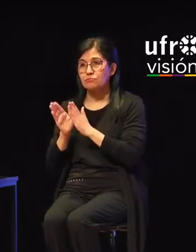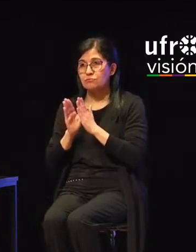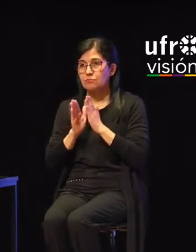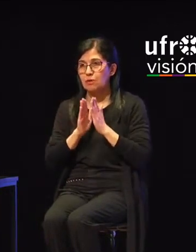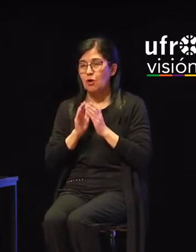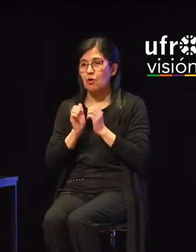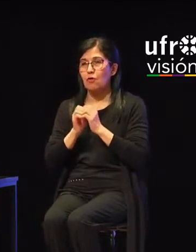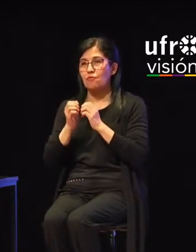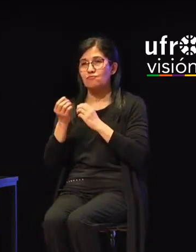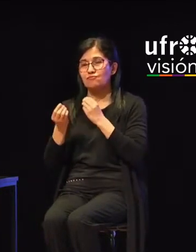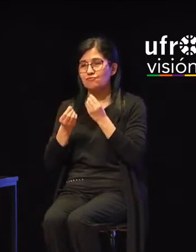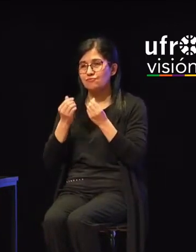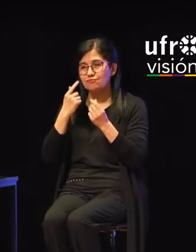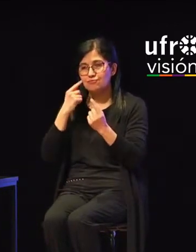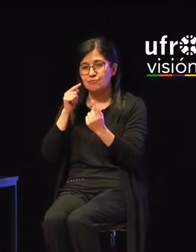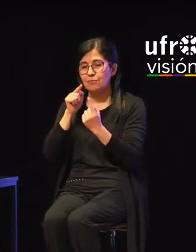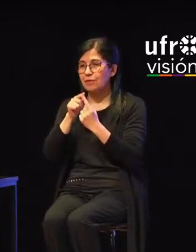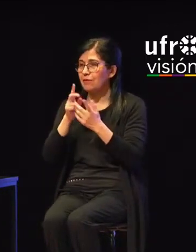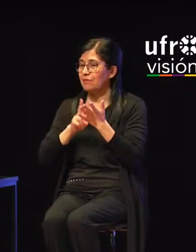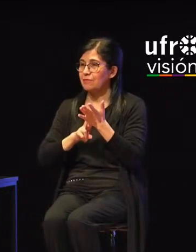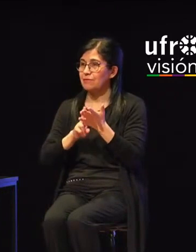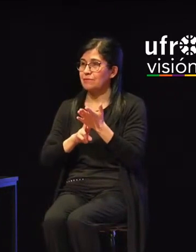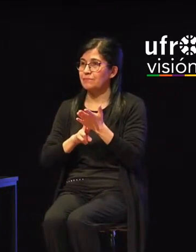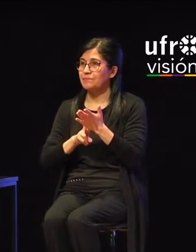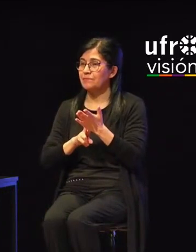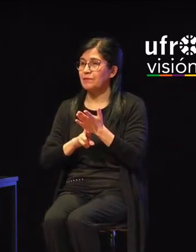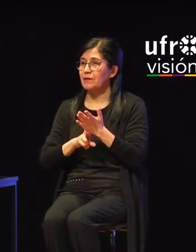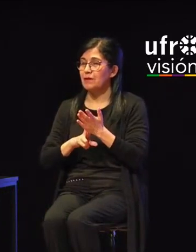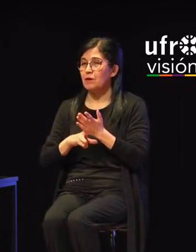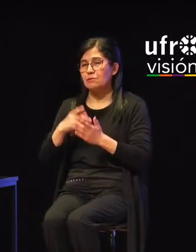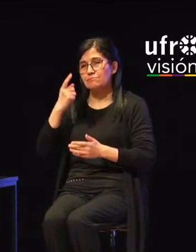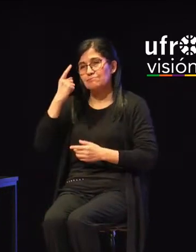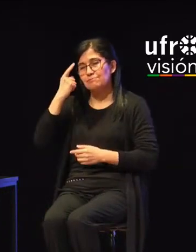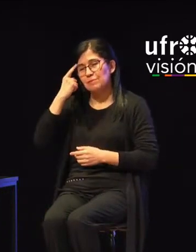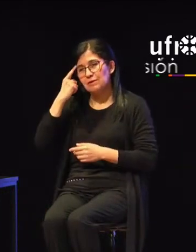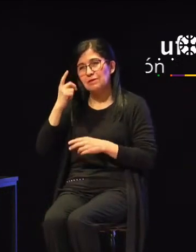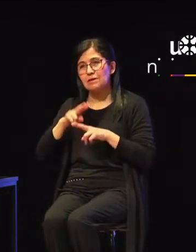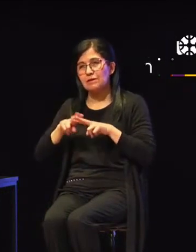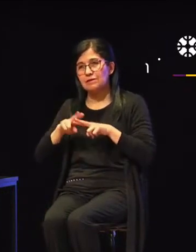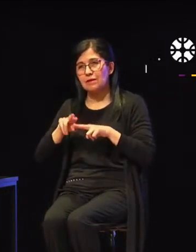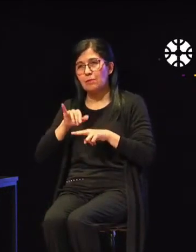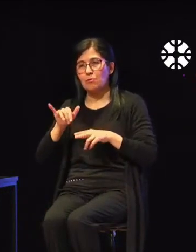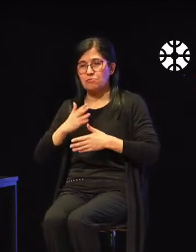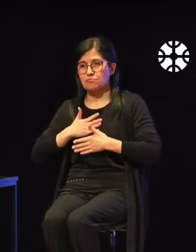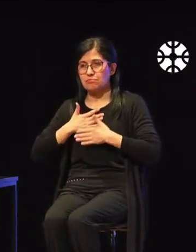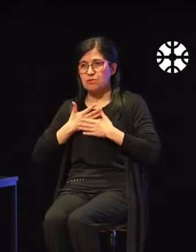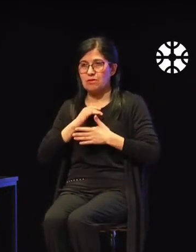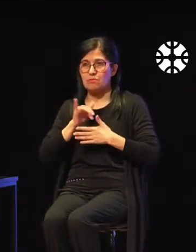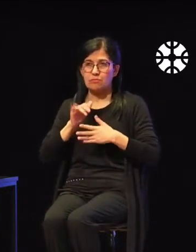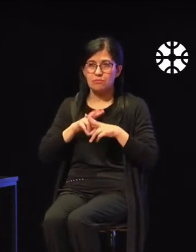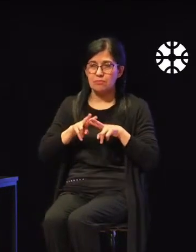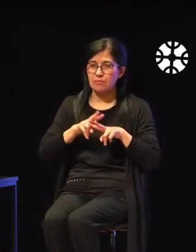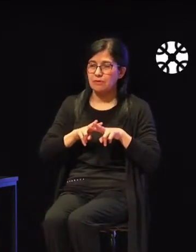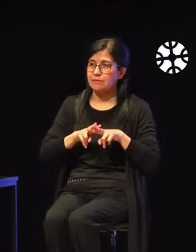tenga sentido real, entre lo que se piensa, se siente y se